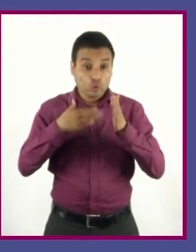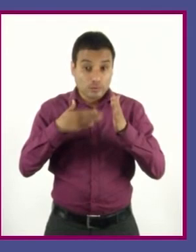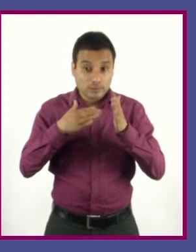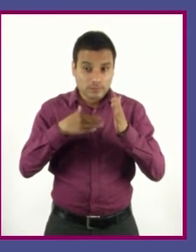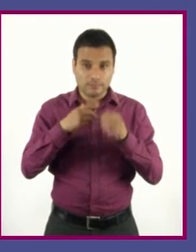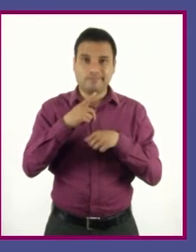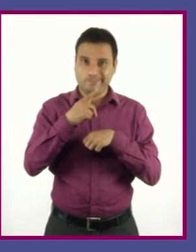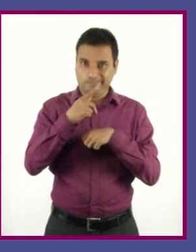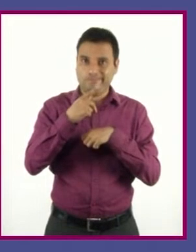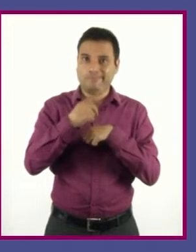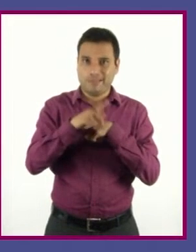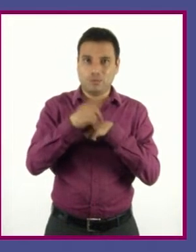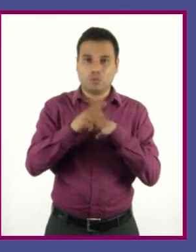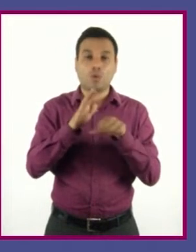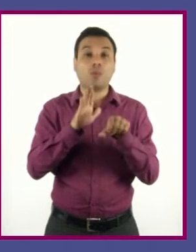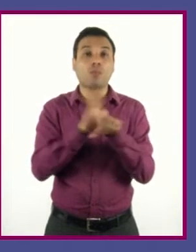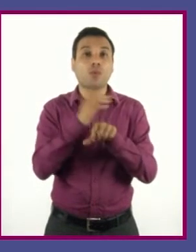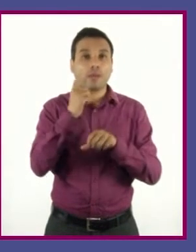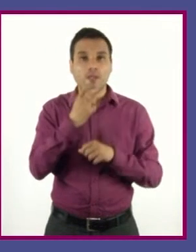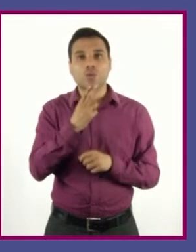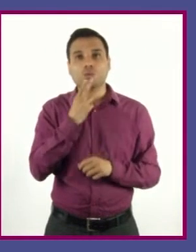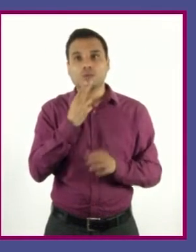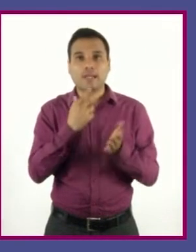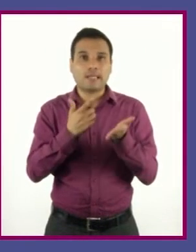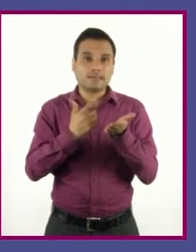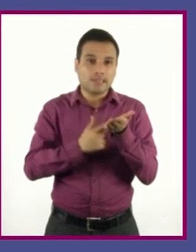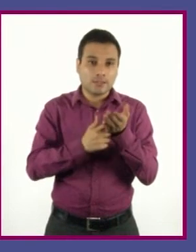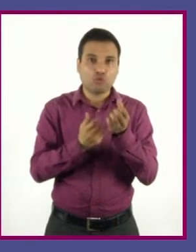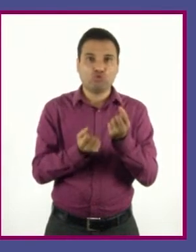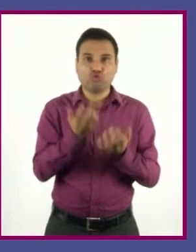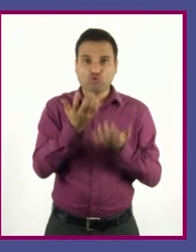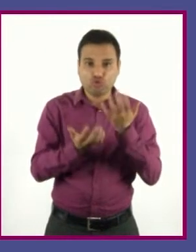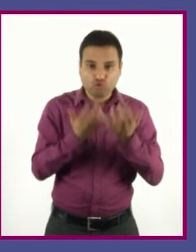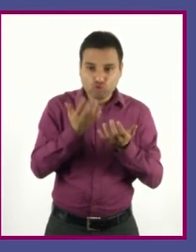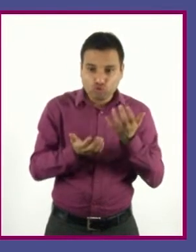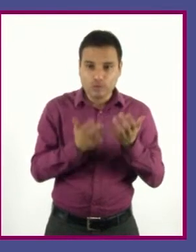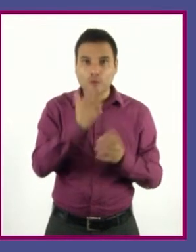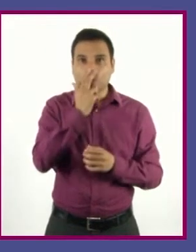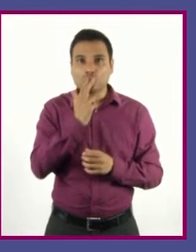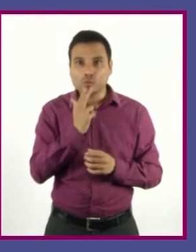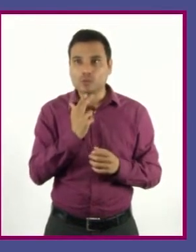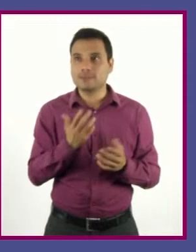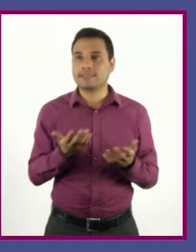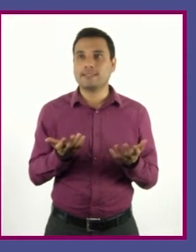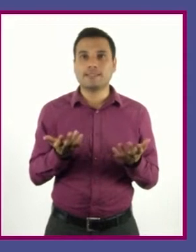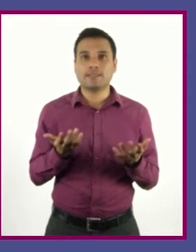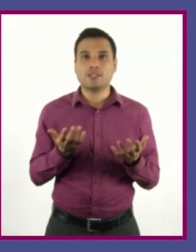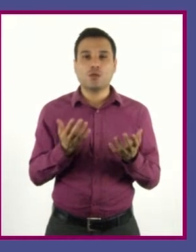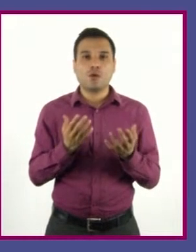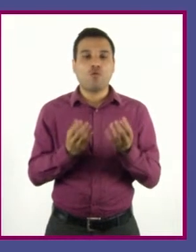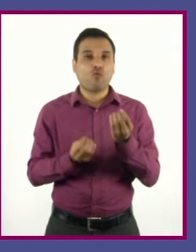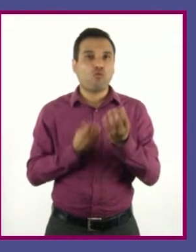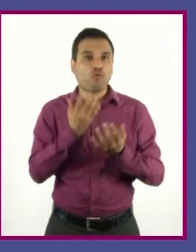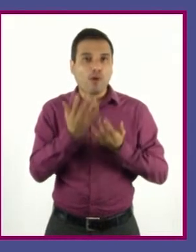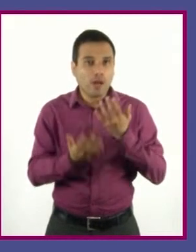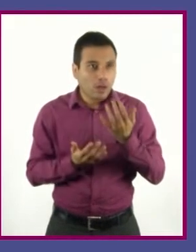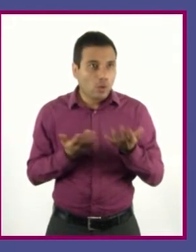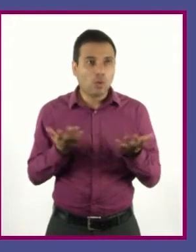peligroso. Pues se trabaja con aceite hirviendo, caramelos, fuegos.